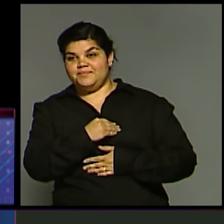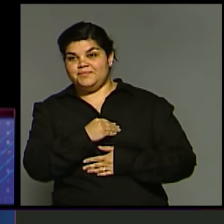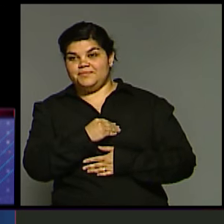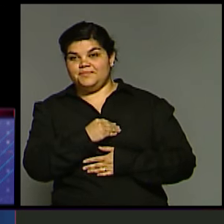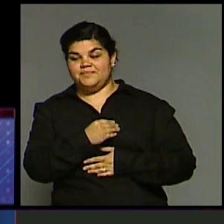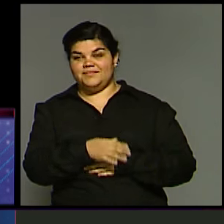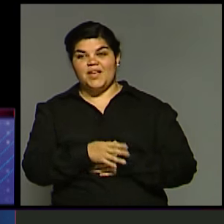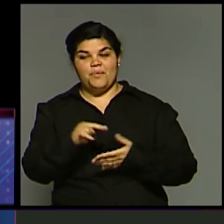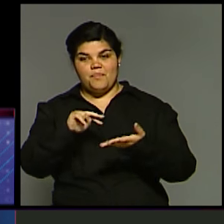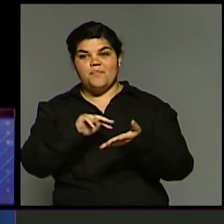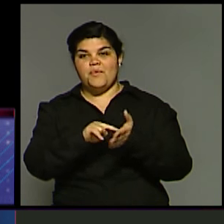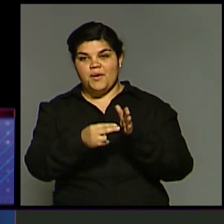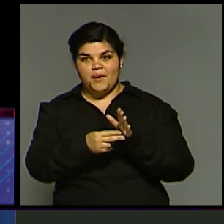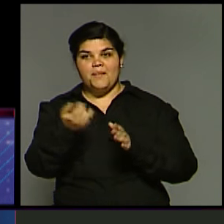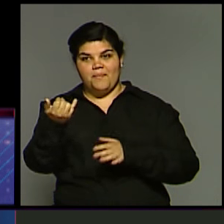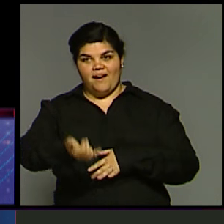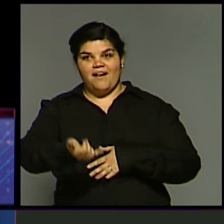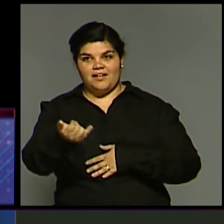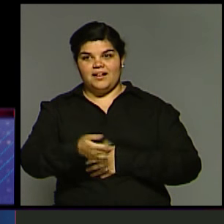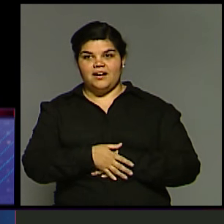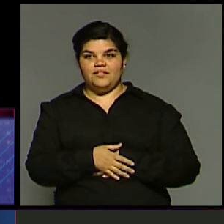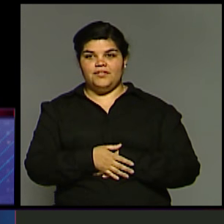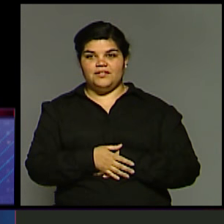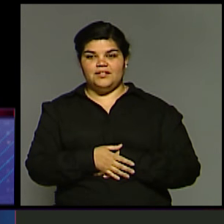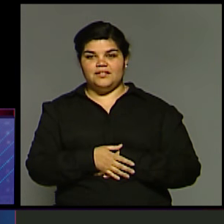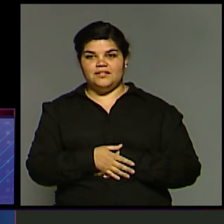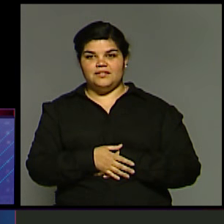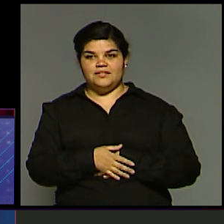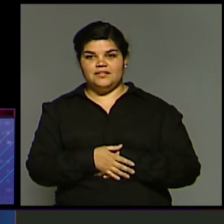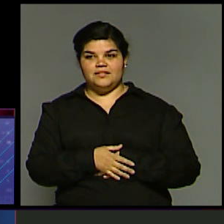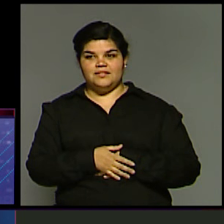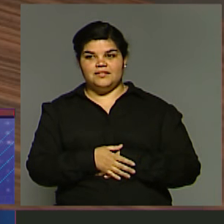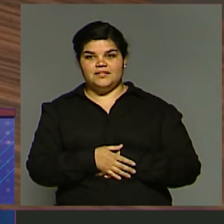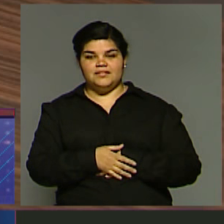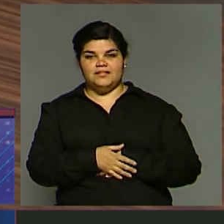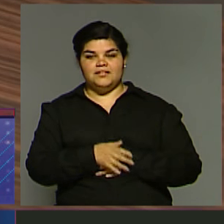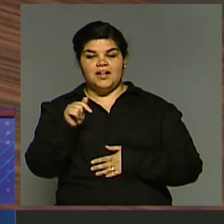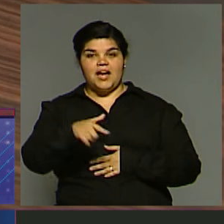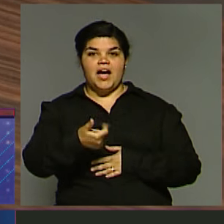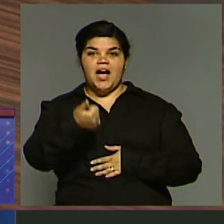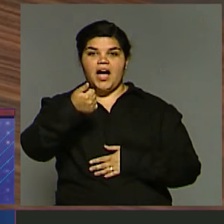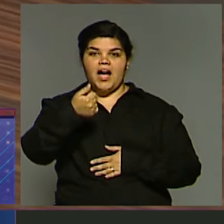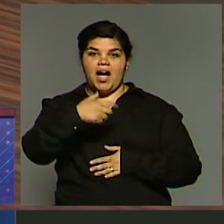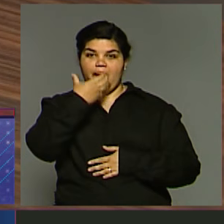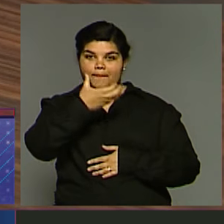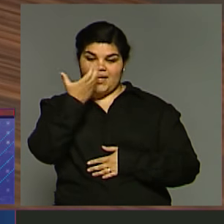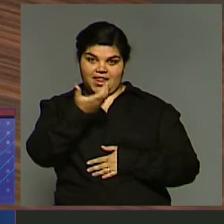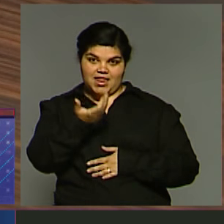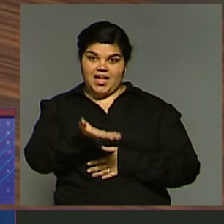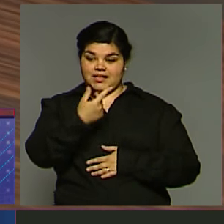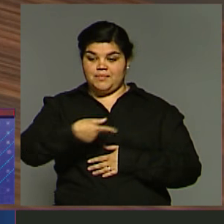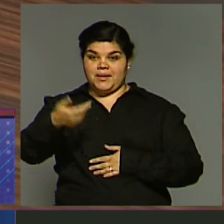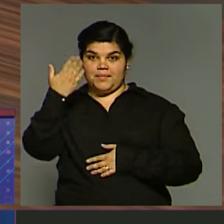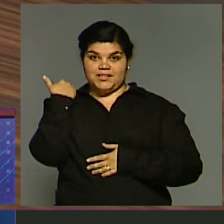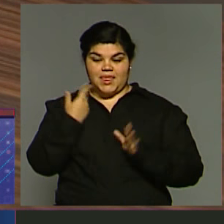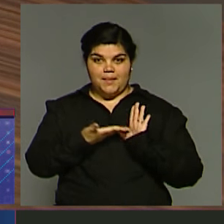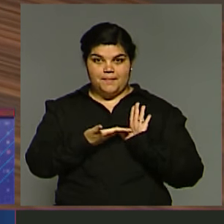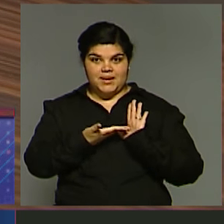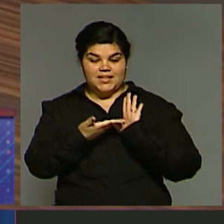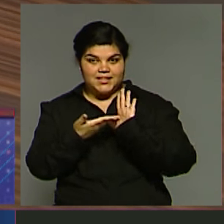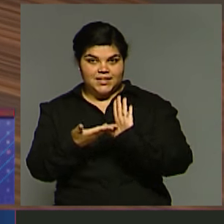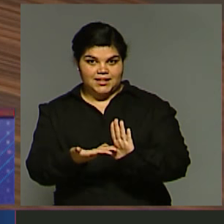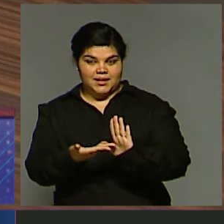pequeño inconveniente con todo esto. ¿Qué pasó? Es decir, Apple presentó la semana pasada, tal cual mencionamos y digamos los